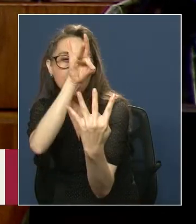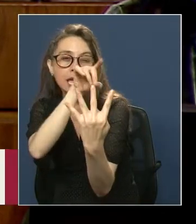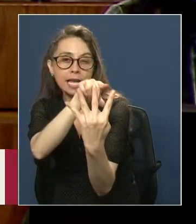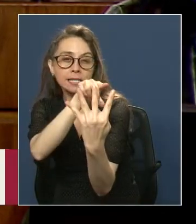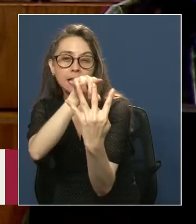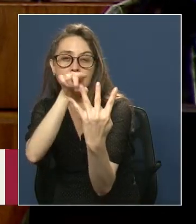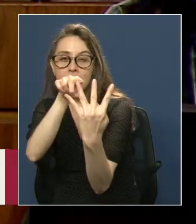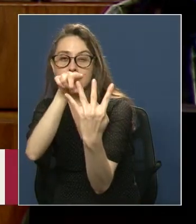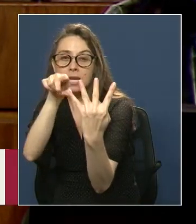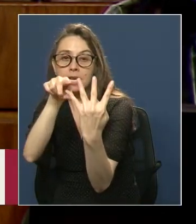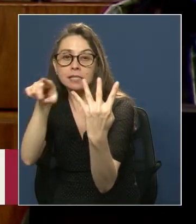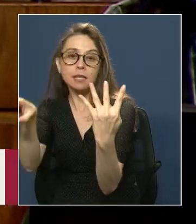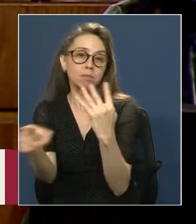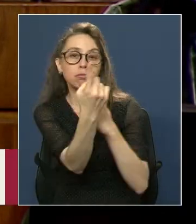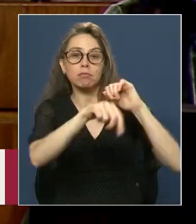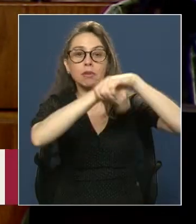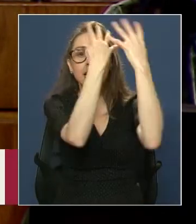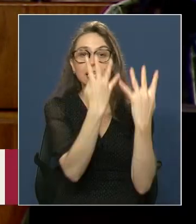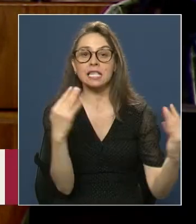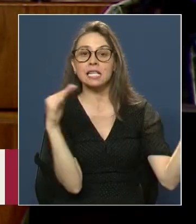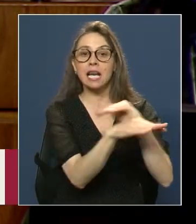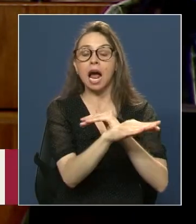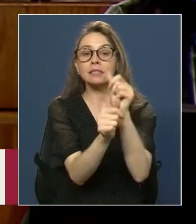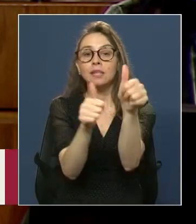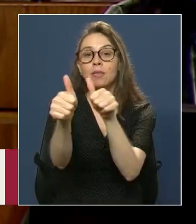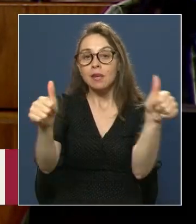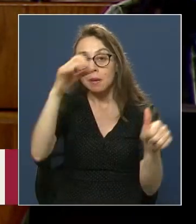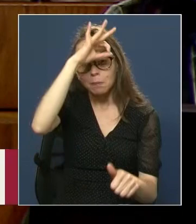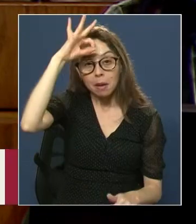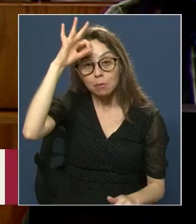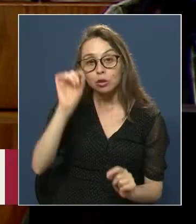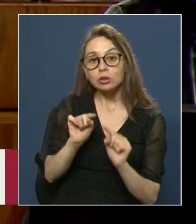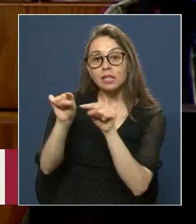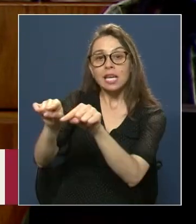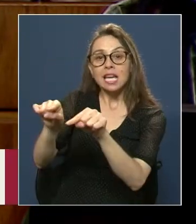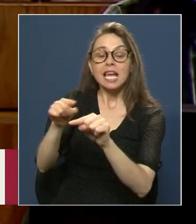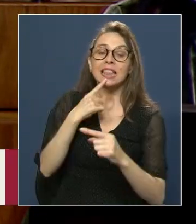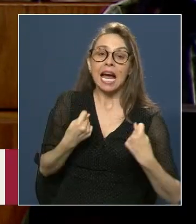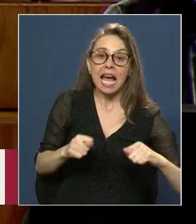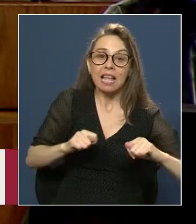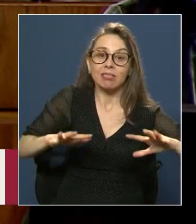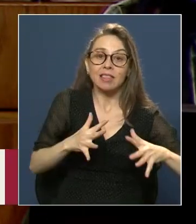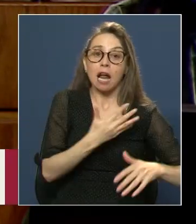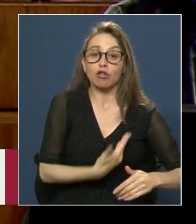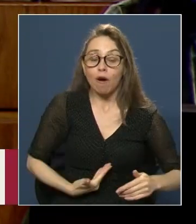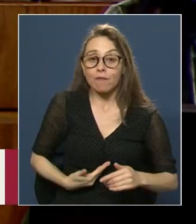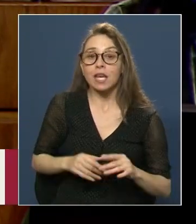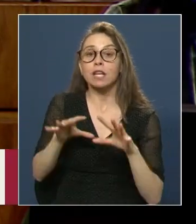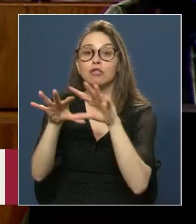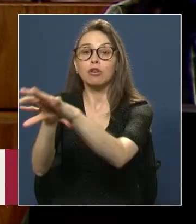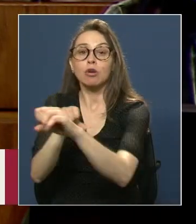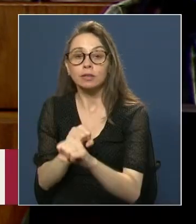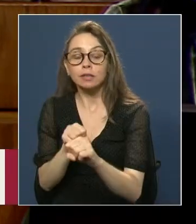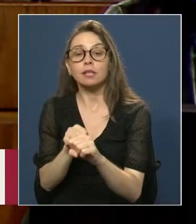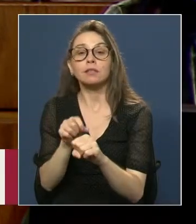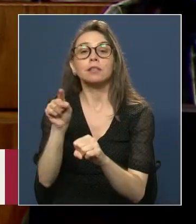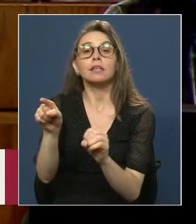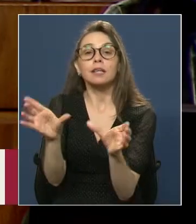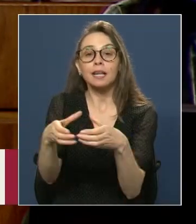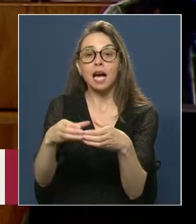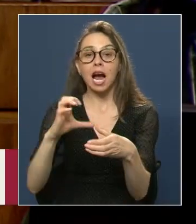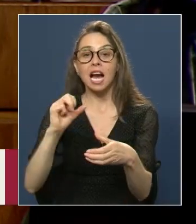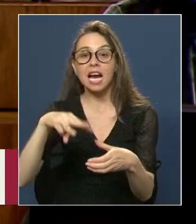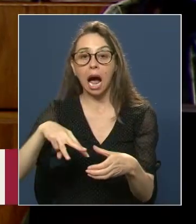mapuche. Un intento desesperado por vincular a la CAM, los que sabotean a la industria forestal,